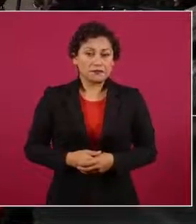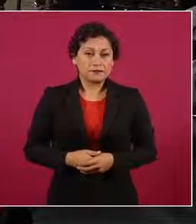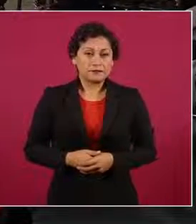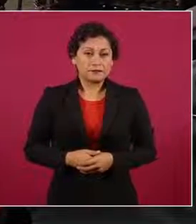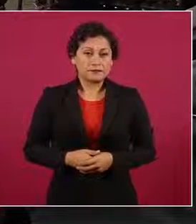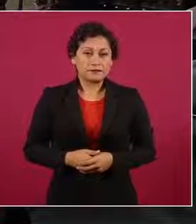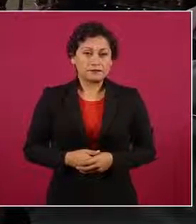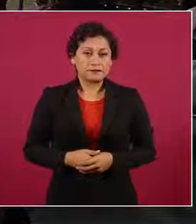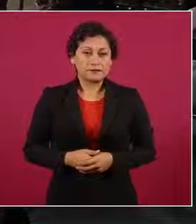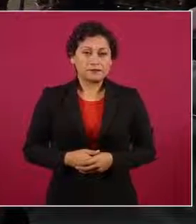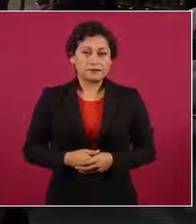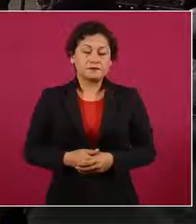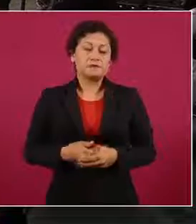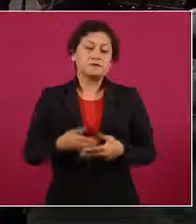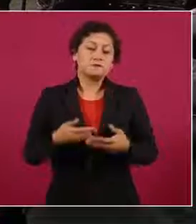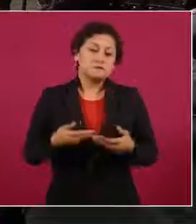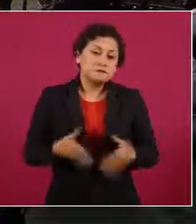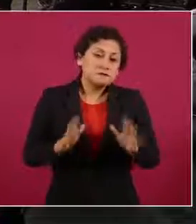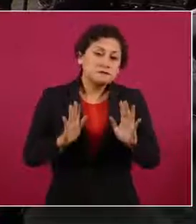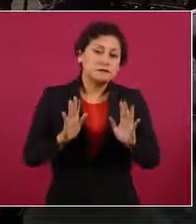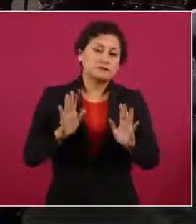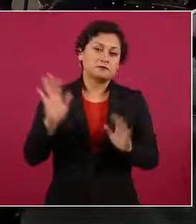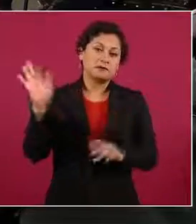quizás lo cuestionable